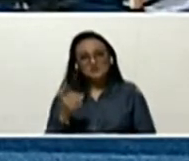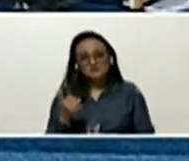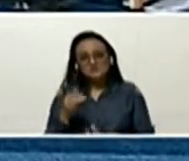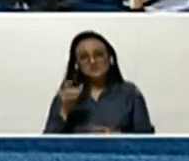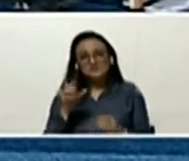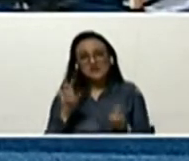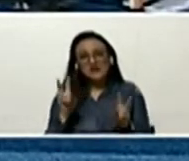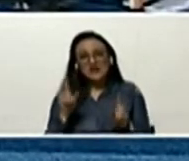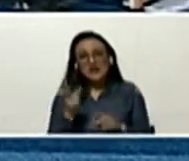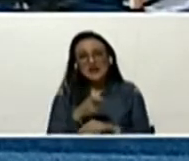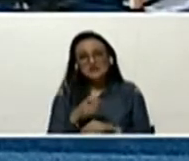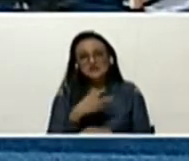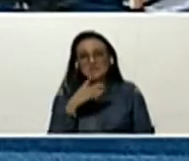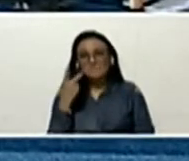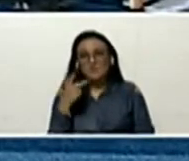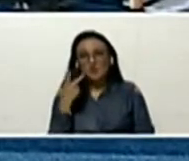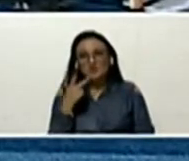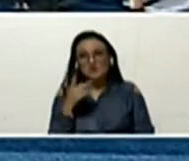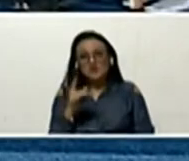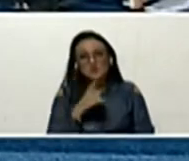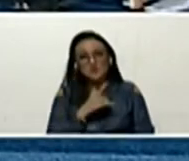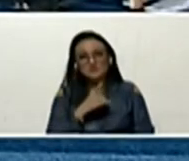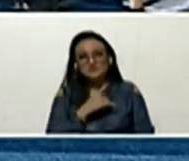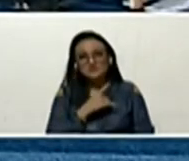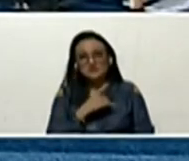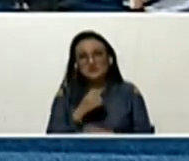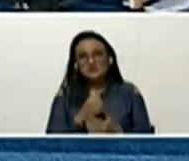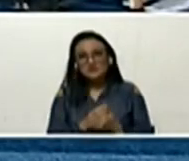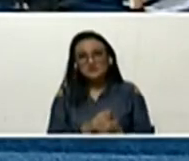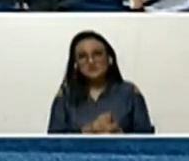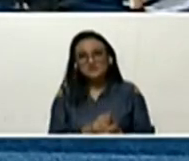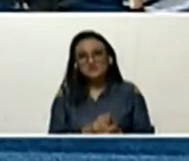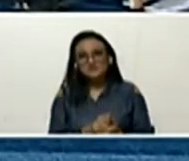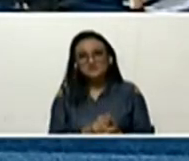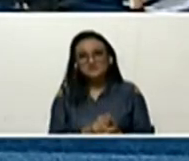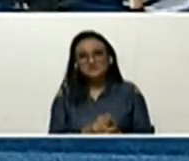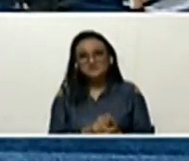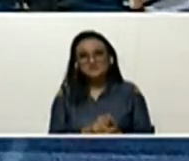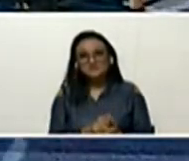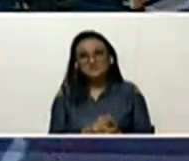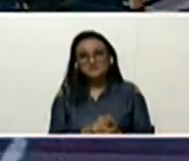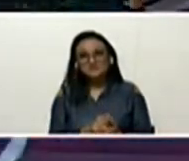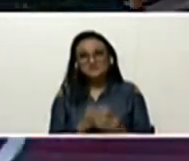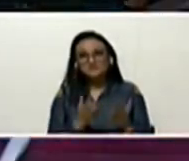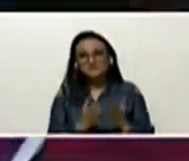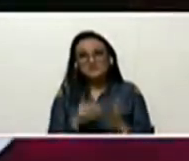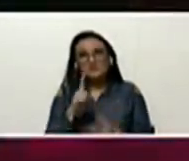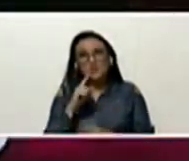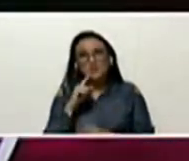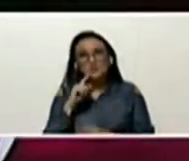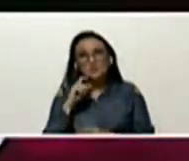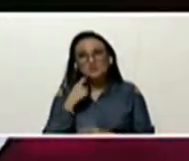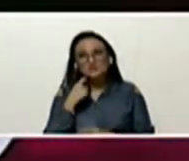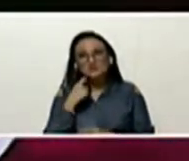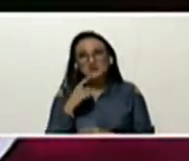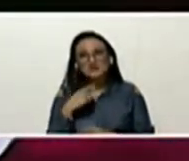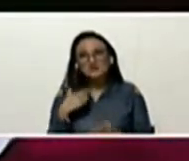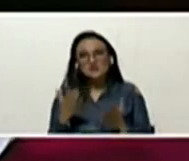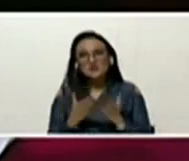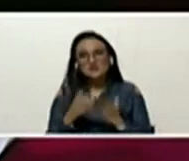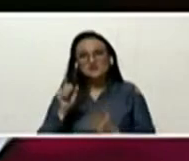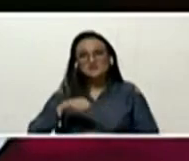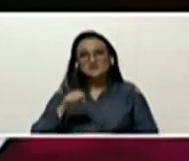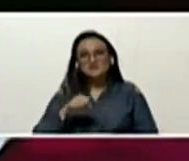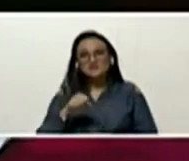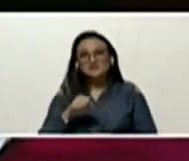en Gerencias Políticas en la Universidad de Lobachevsky. Lobachevsky, ¿estudiaste en Rusia? Sí, estudié en Rusia, presidente.